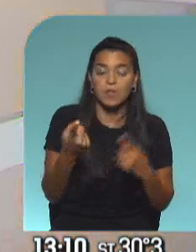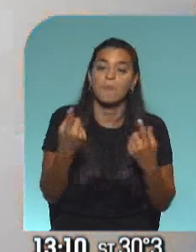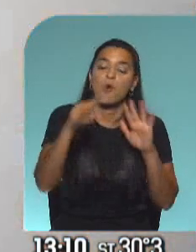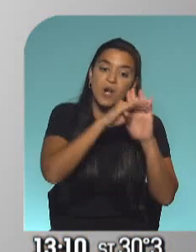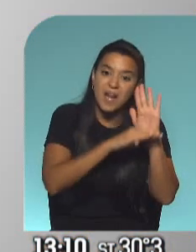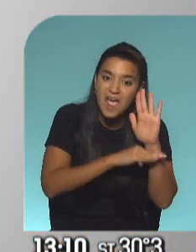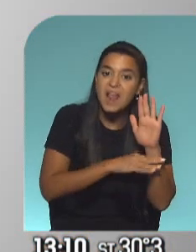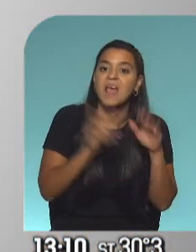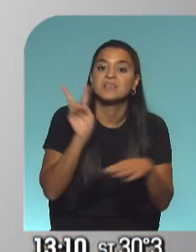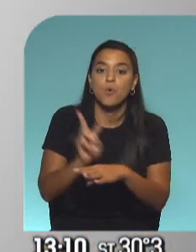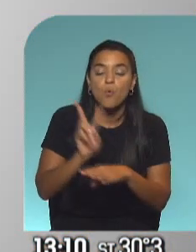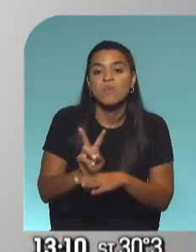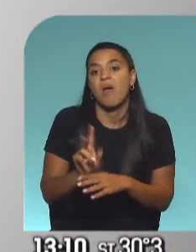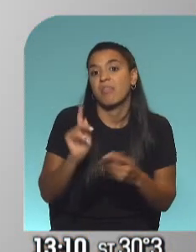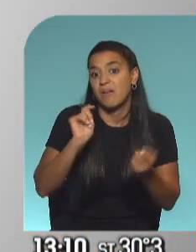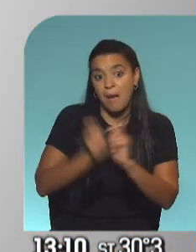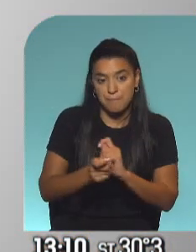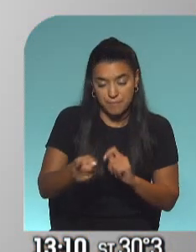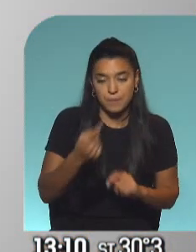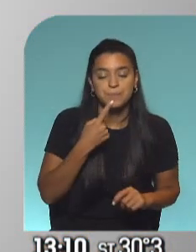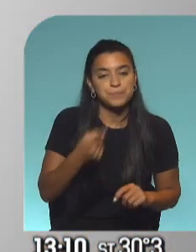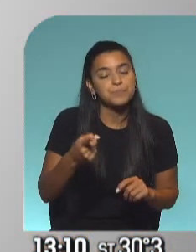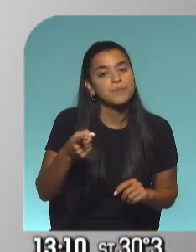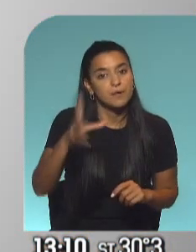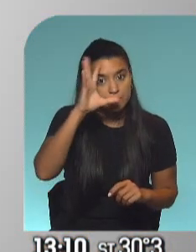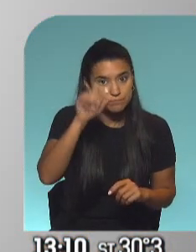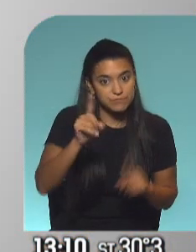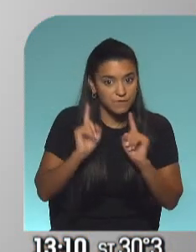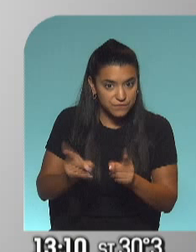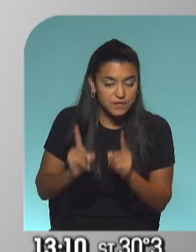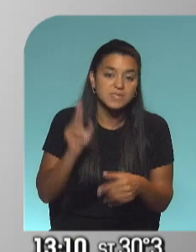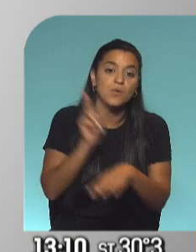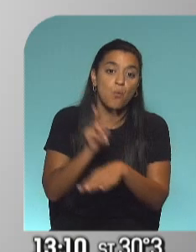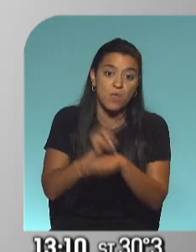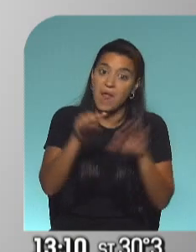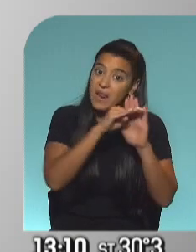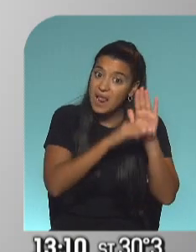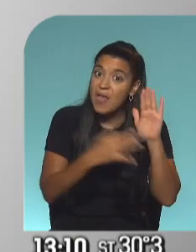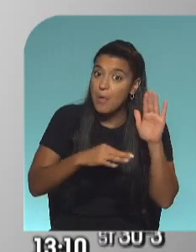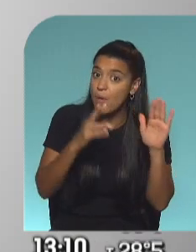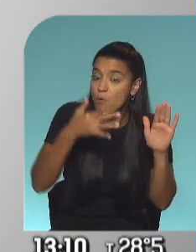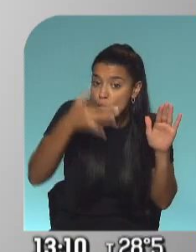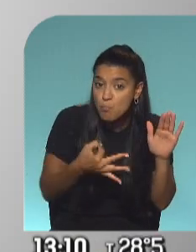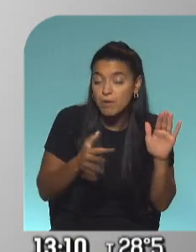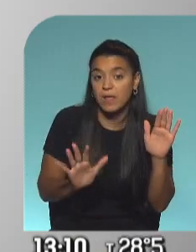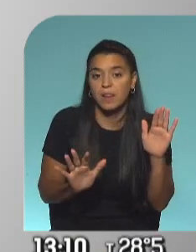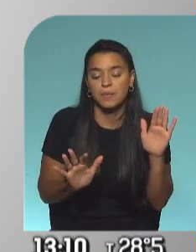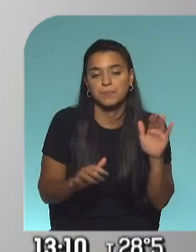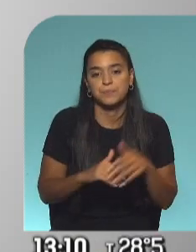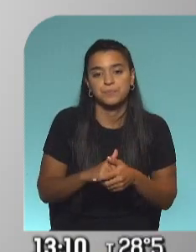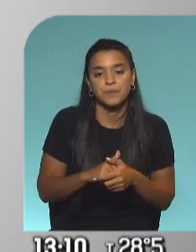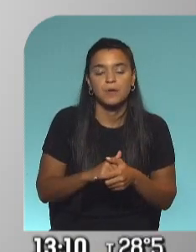de seguridad alimentaria y de exportación. Recordemos que esto se mantiene vigente, reglas de seguridad que ahora deberán cumplir